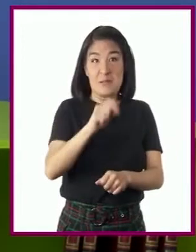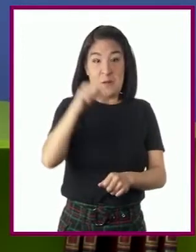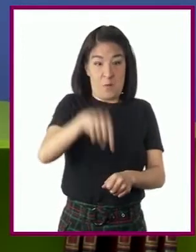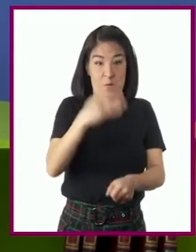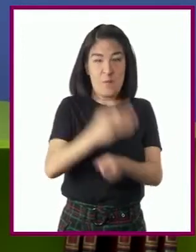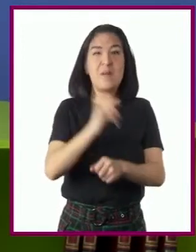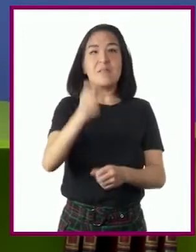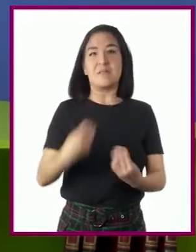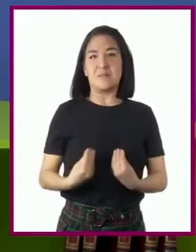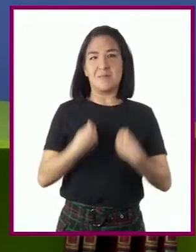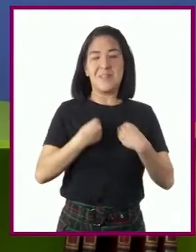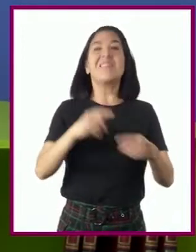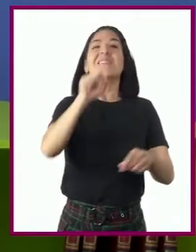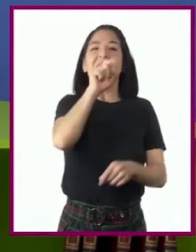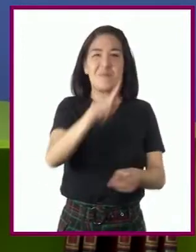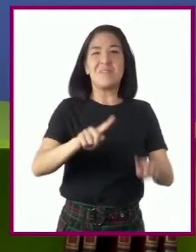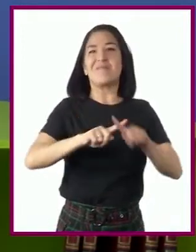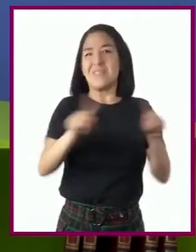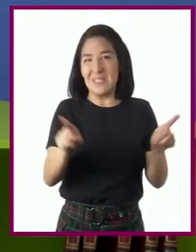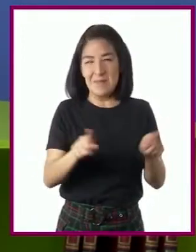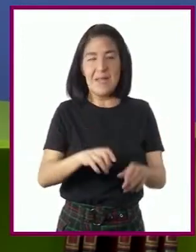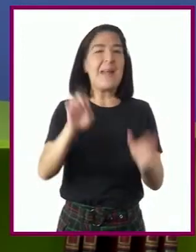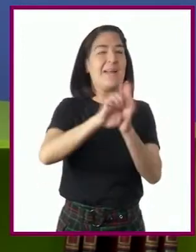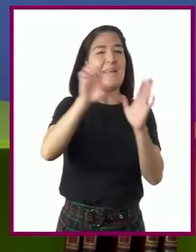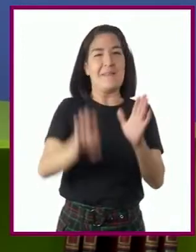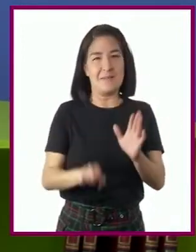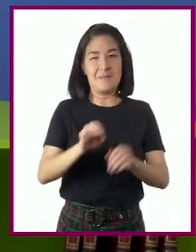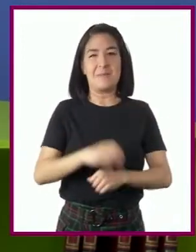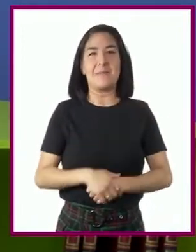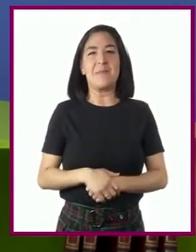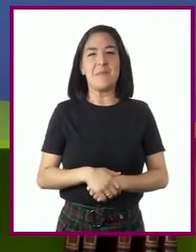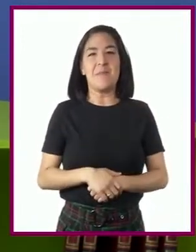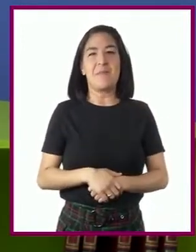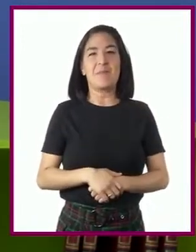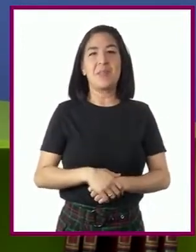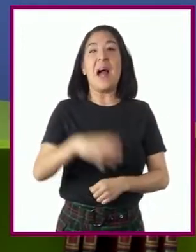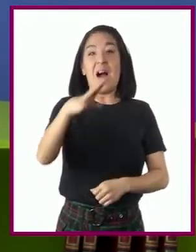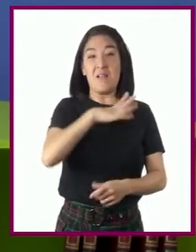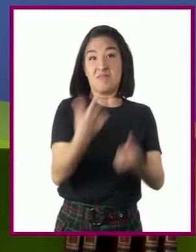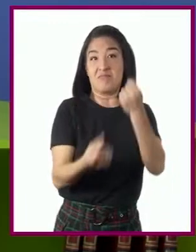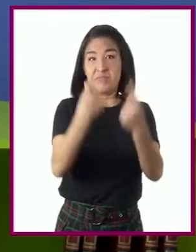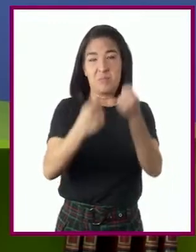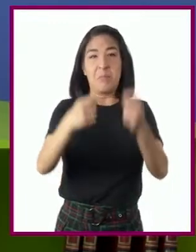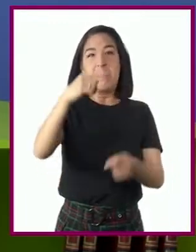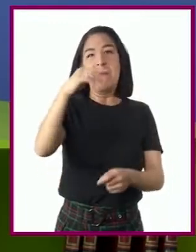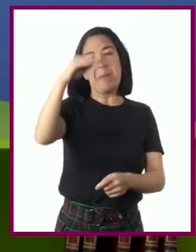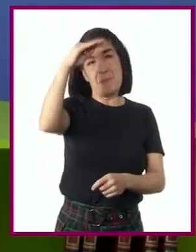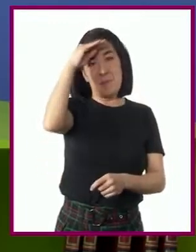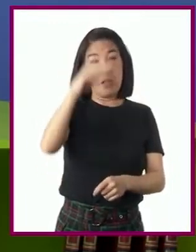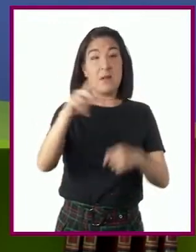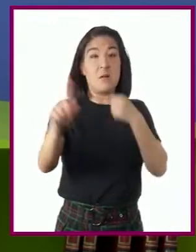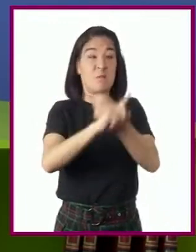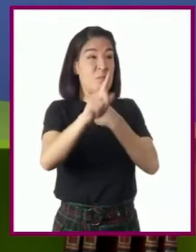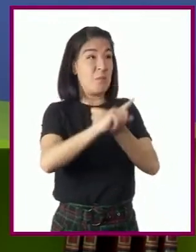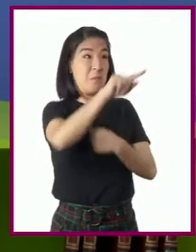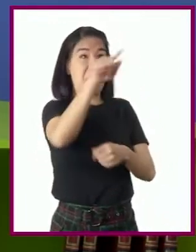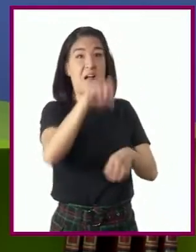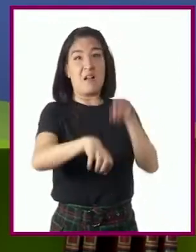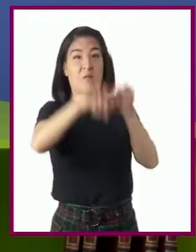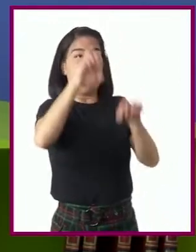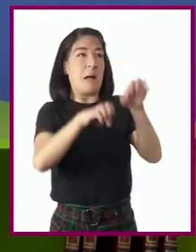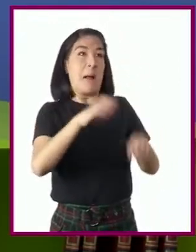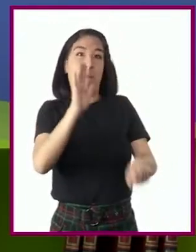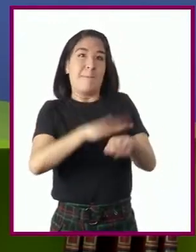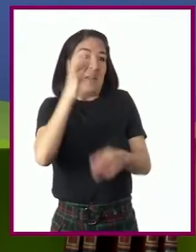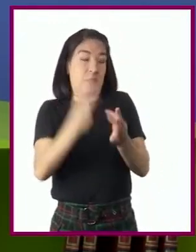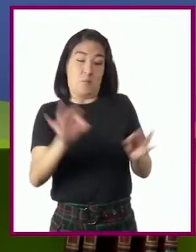viviendo también es distinta. Por ejemplo, hay quienes piensan que los problemas de los adultos son más importantes,